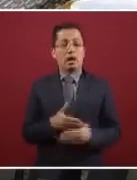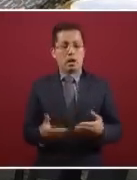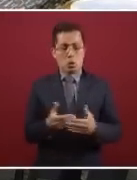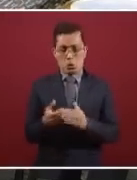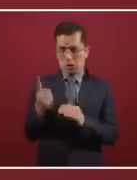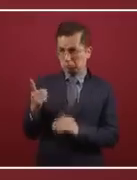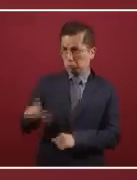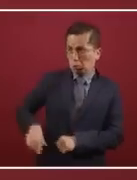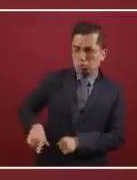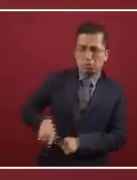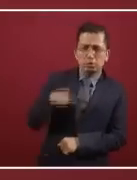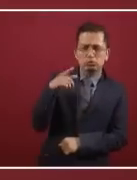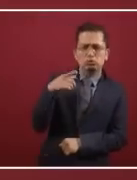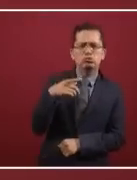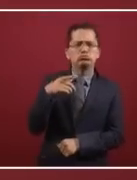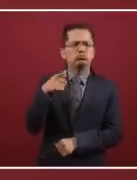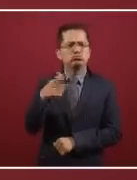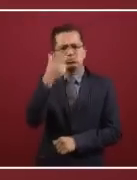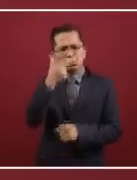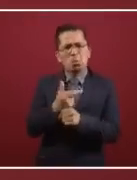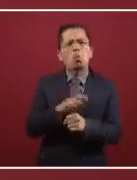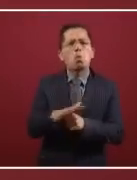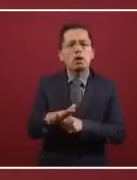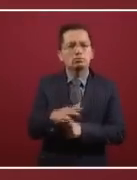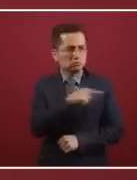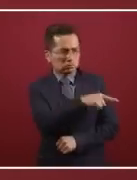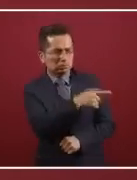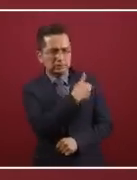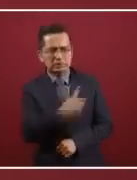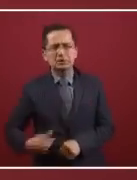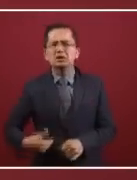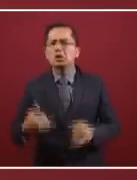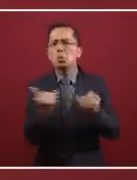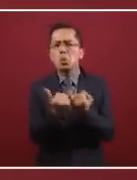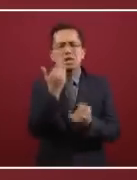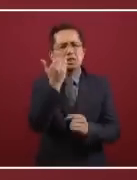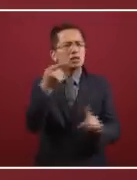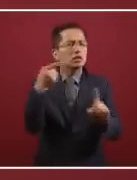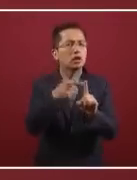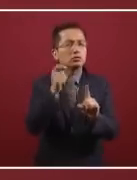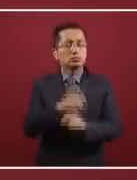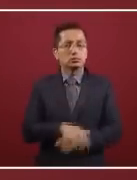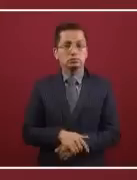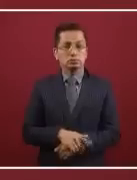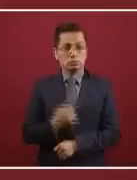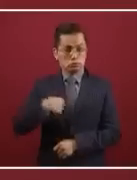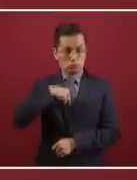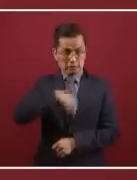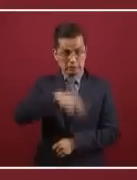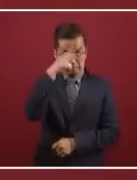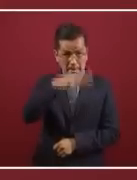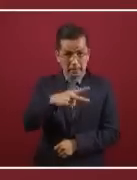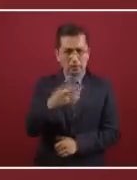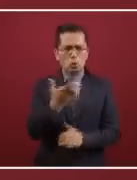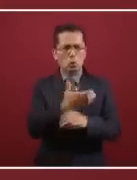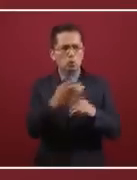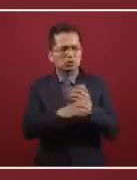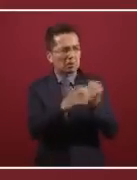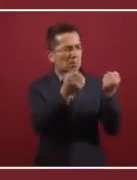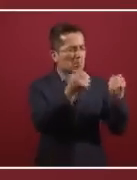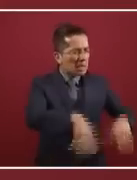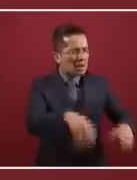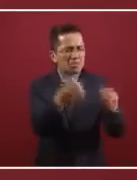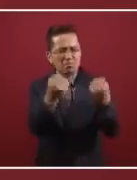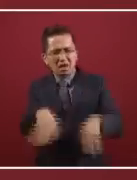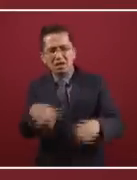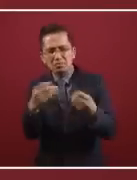del presidente de la República es recuperar lo que hemos perdido los mexicanos. Es hacer algo que